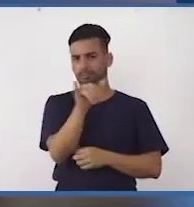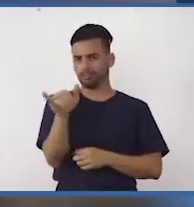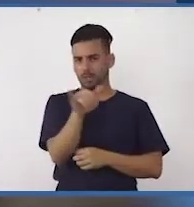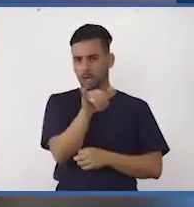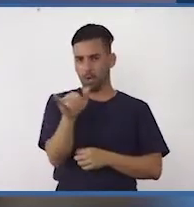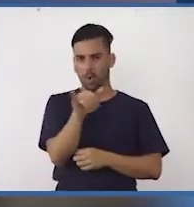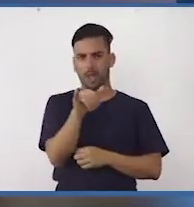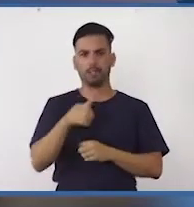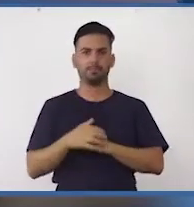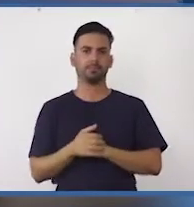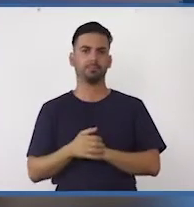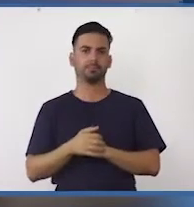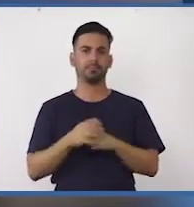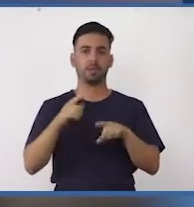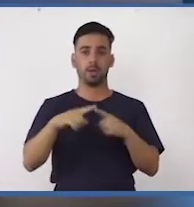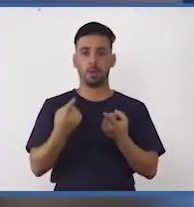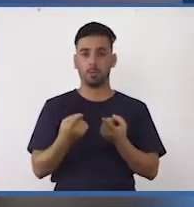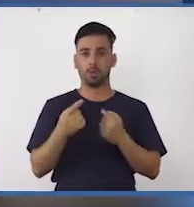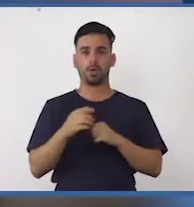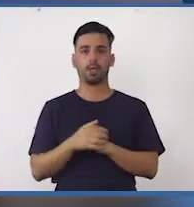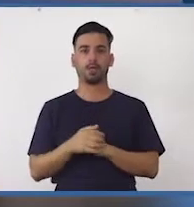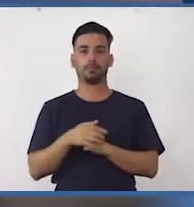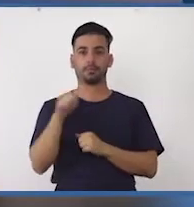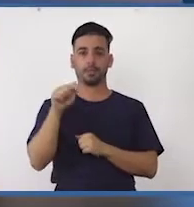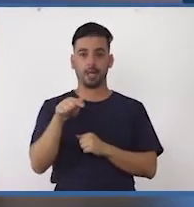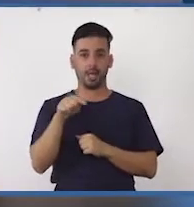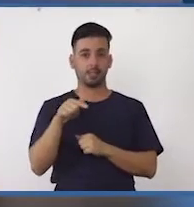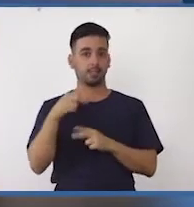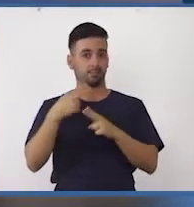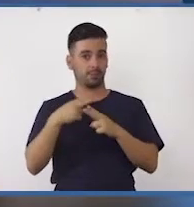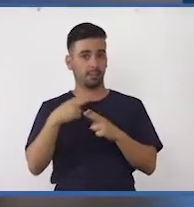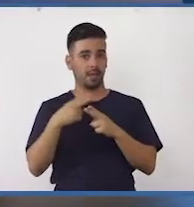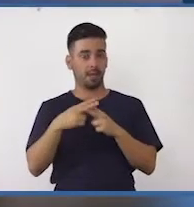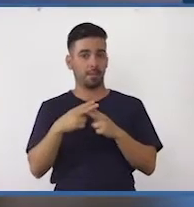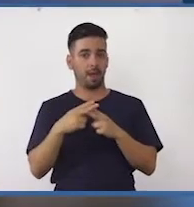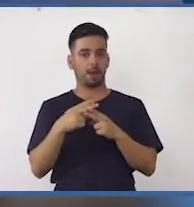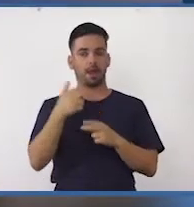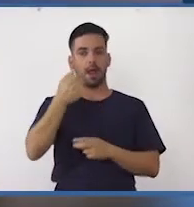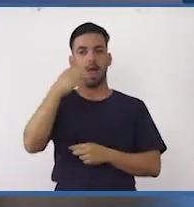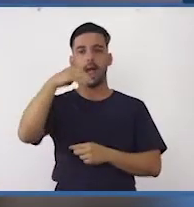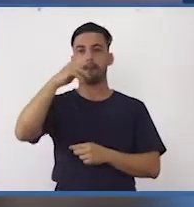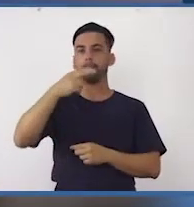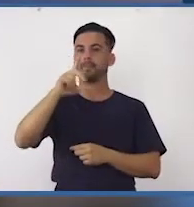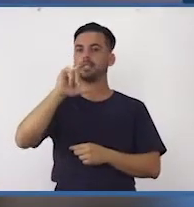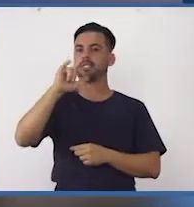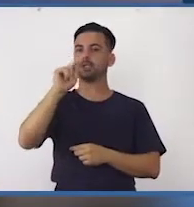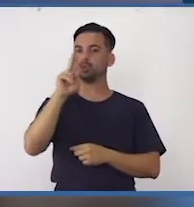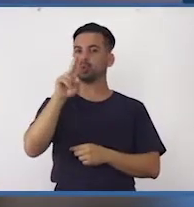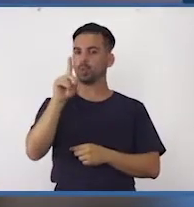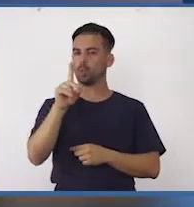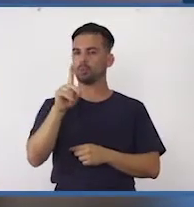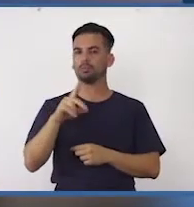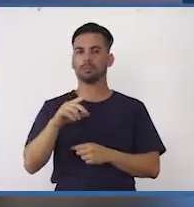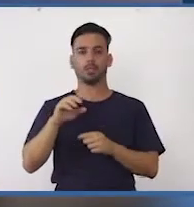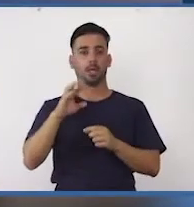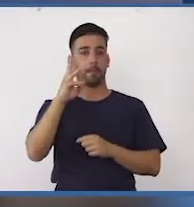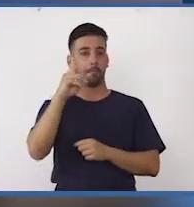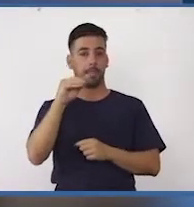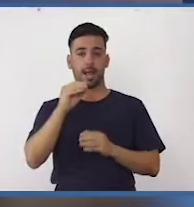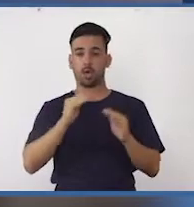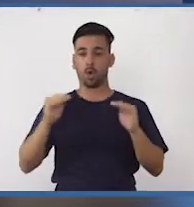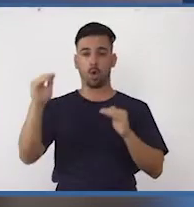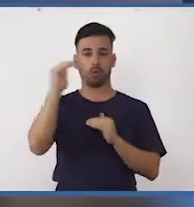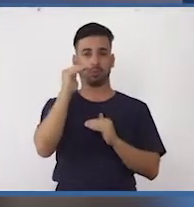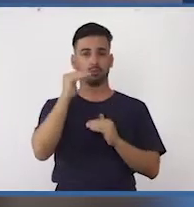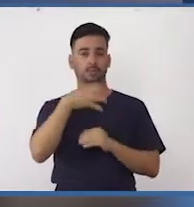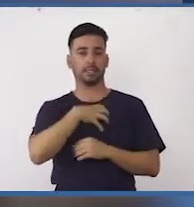Porque entonces en ese caso es el máximo, es a lo que le vamos a llamar amplitud. Es el máximo valor que alcanza cierta magnitud medido a partir